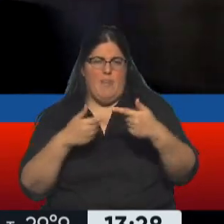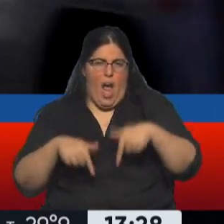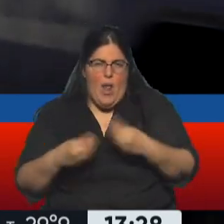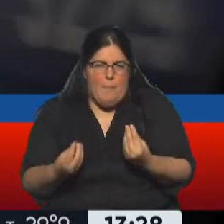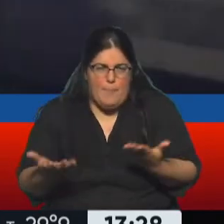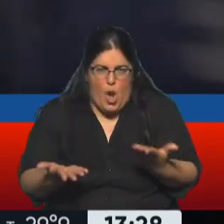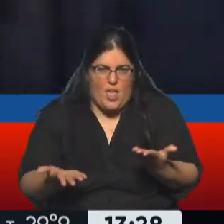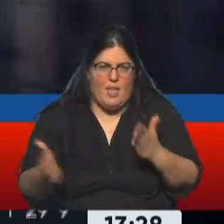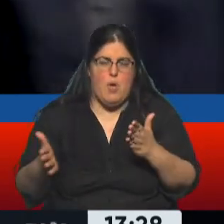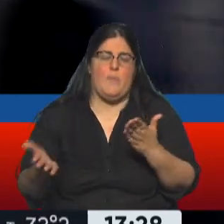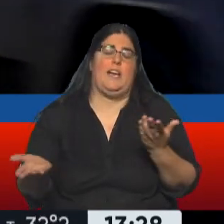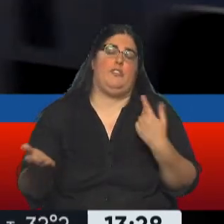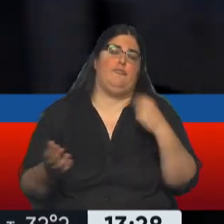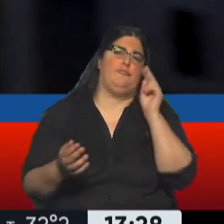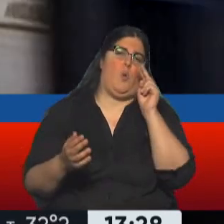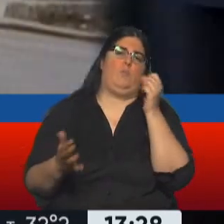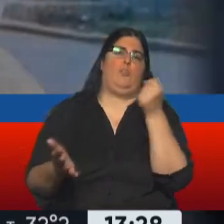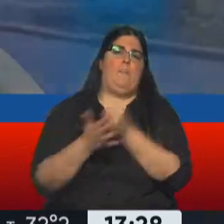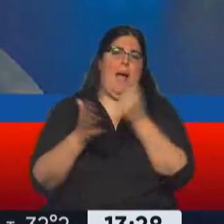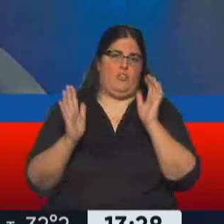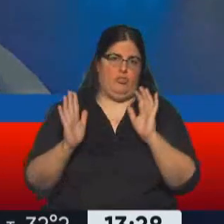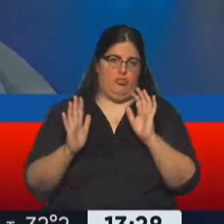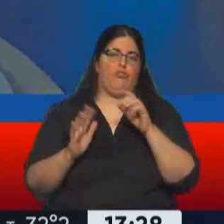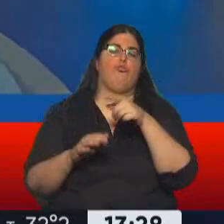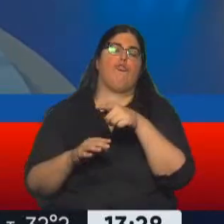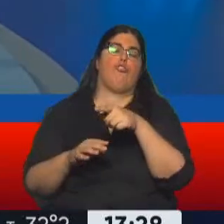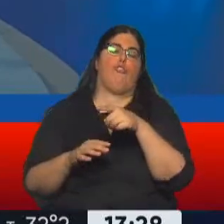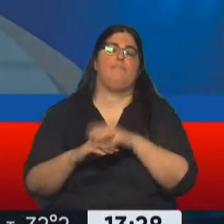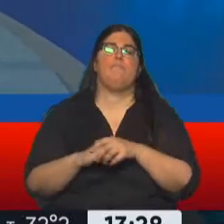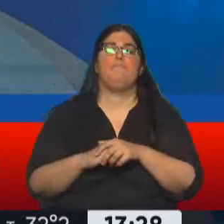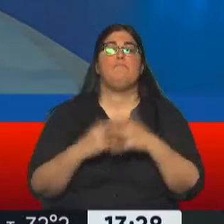después ahí vimos también el impacto que está teniendo. Bueno, vamos a cambiar de